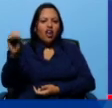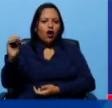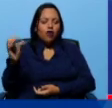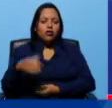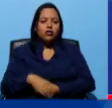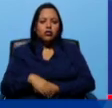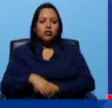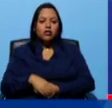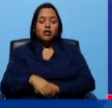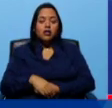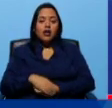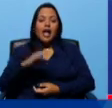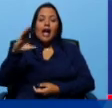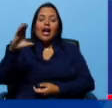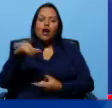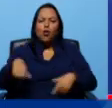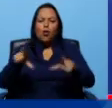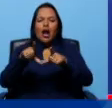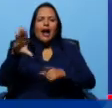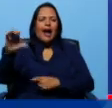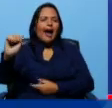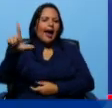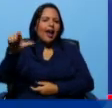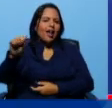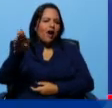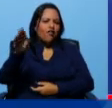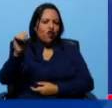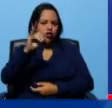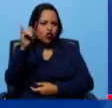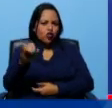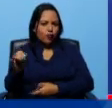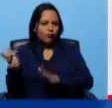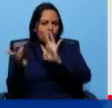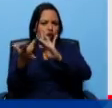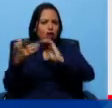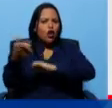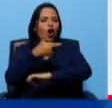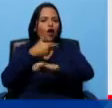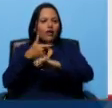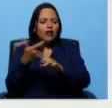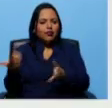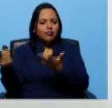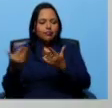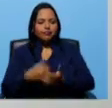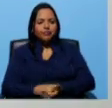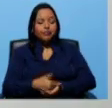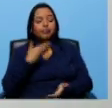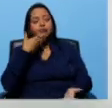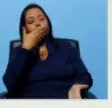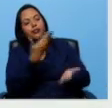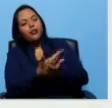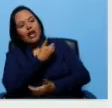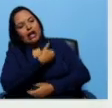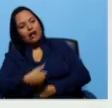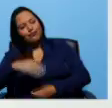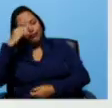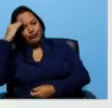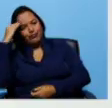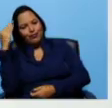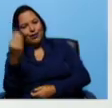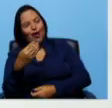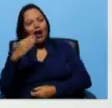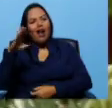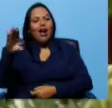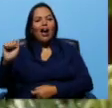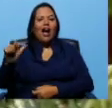Calabozo. Adelante, compañero gobernador José Vázquez. Gracias, presidente. Les saludamos desde Calabozo, la